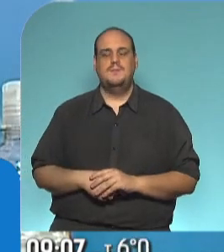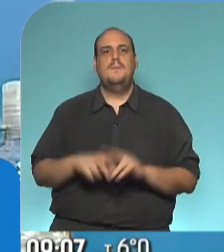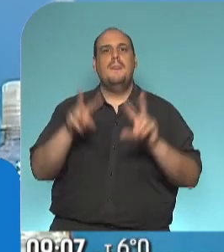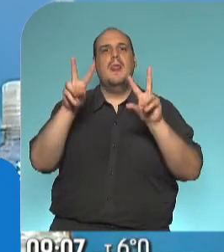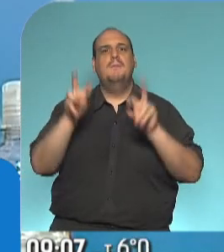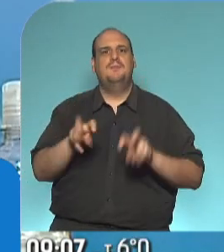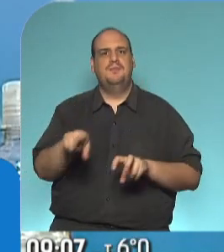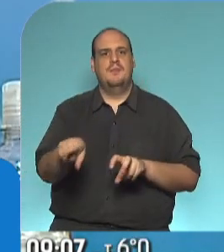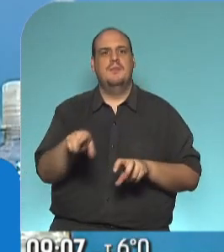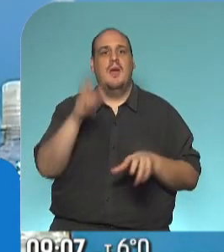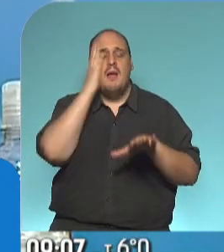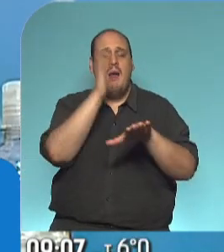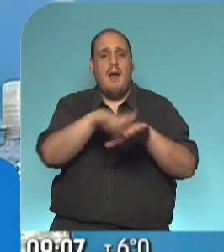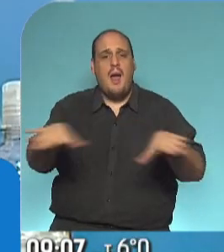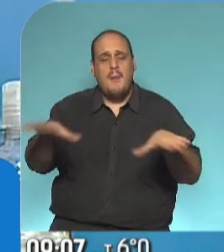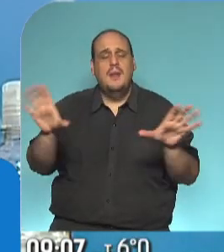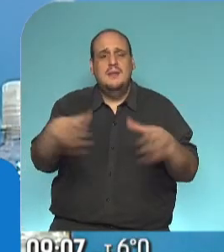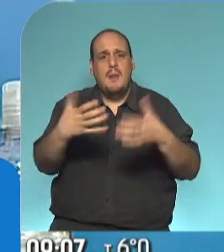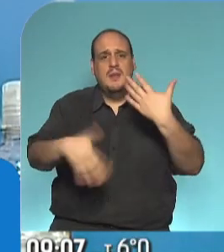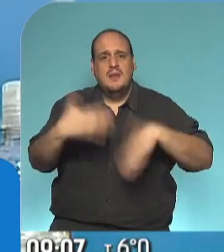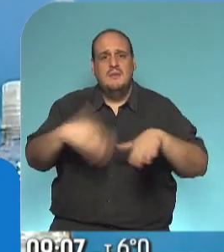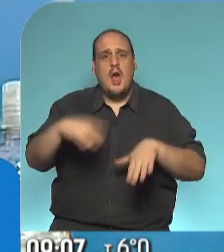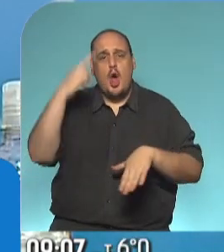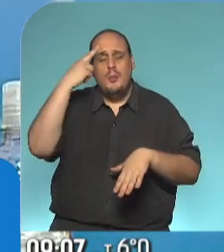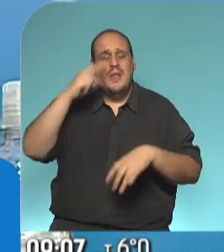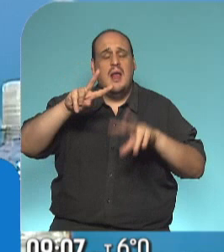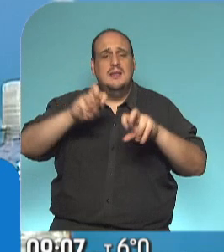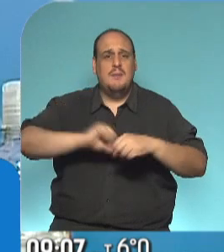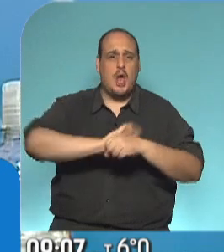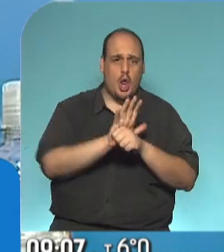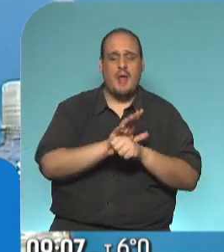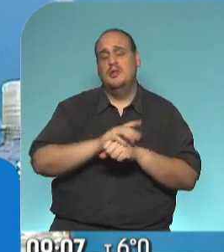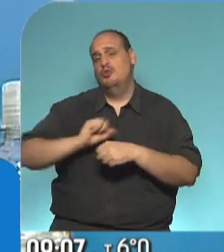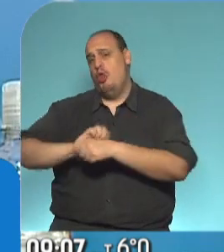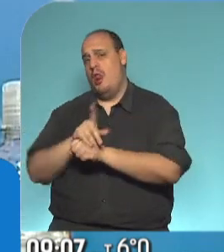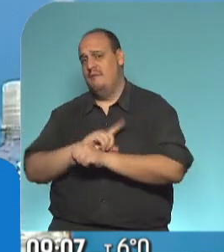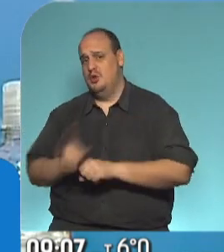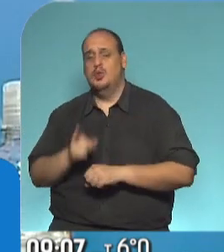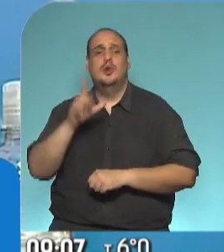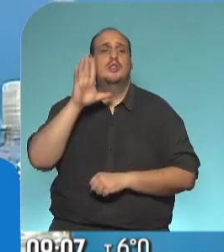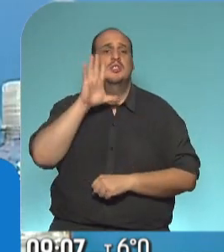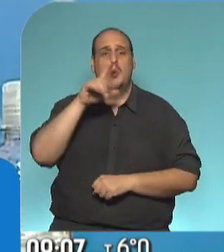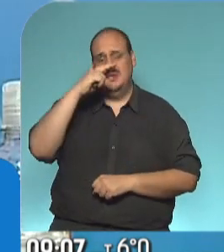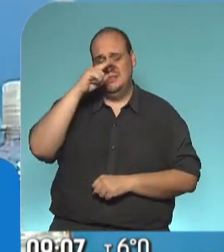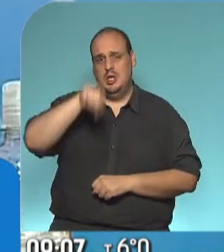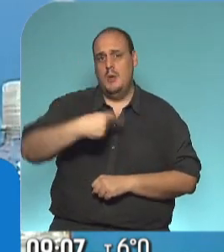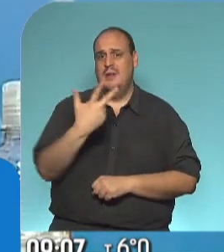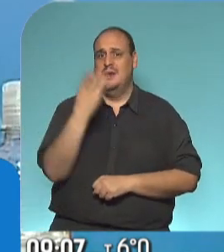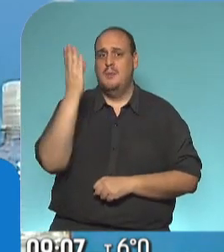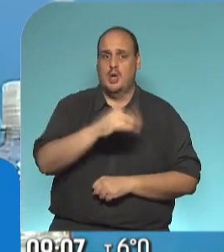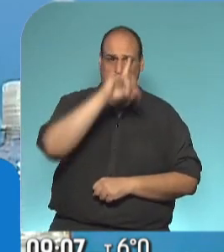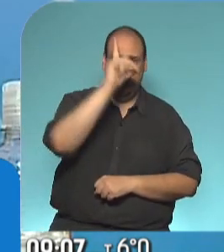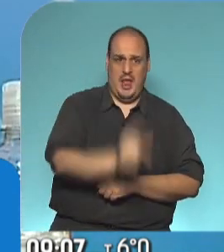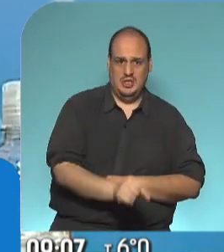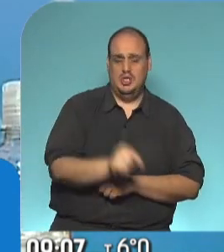al porcentaje de ocupación de camas de terapia intensiva por patología COVID y no COVID, tenemos un 57,3% a nivel